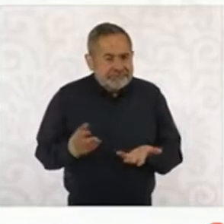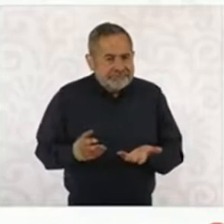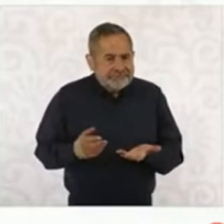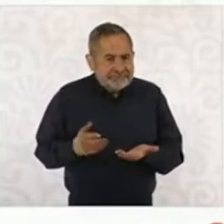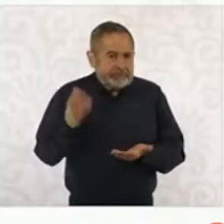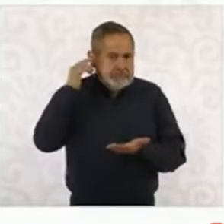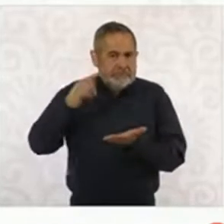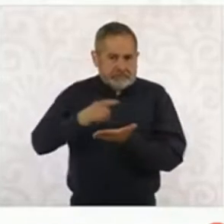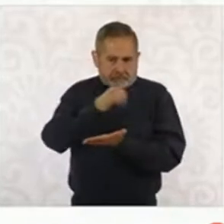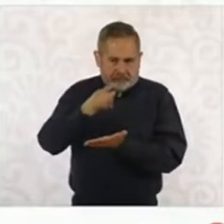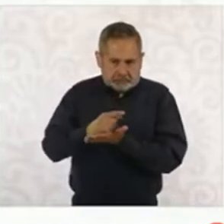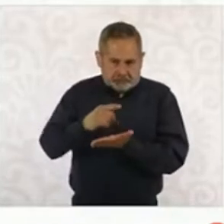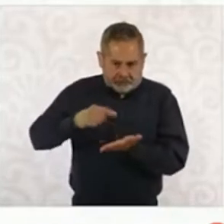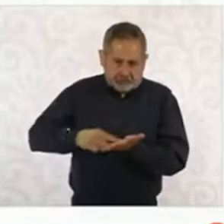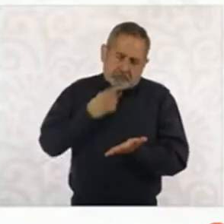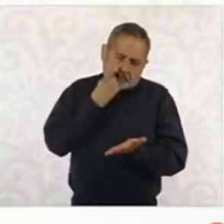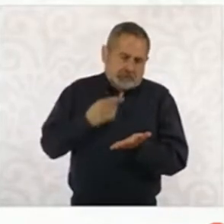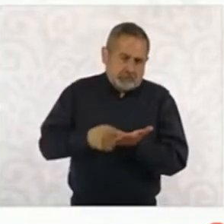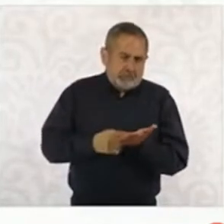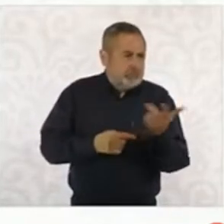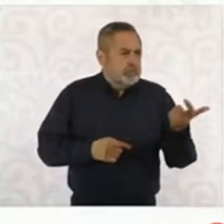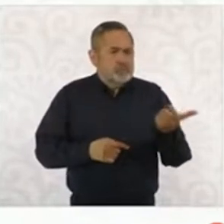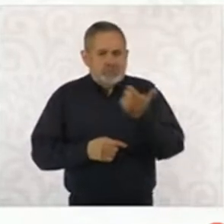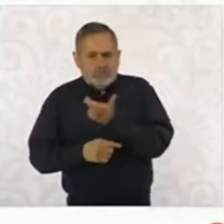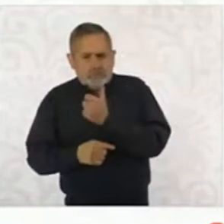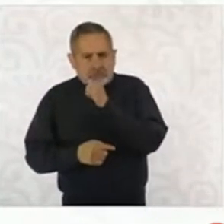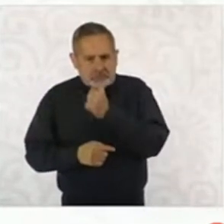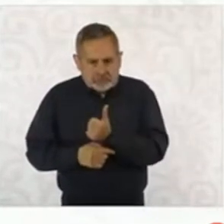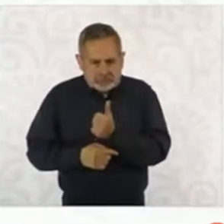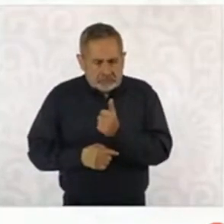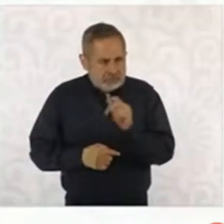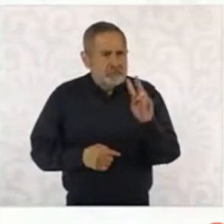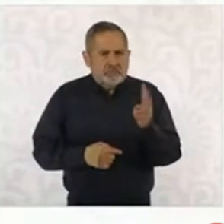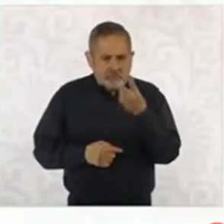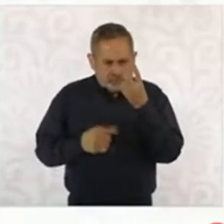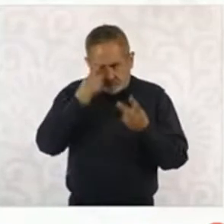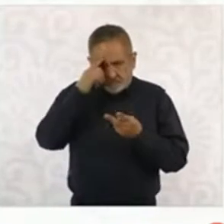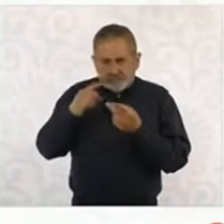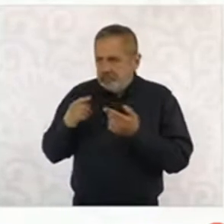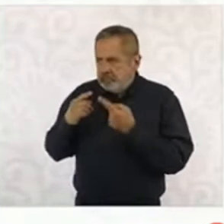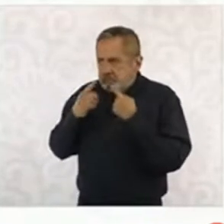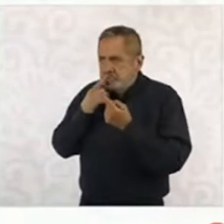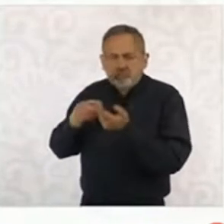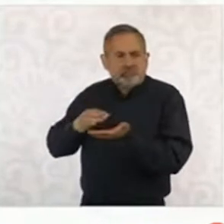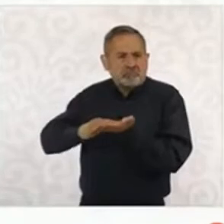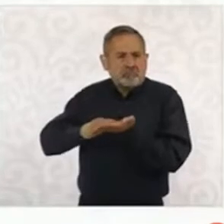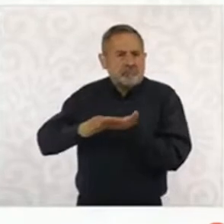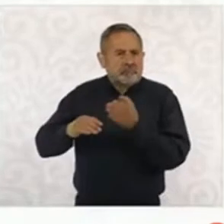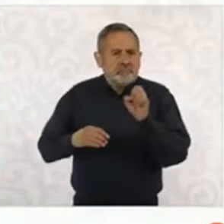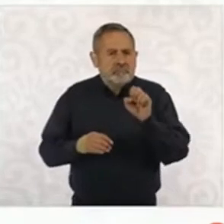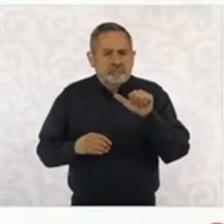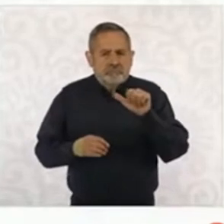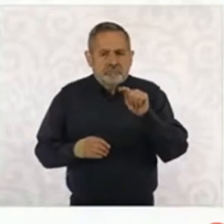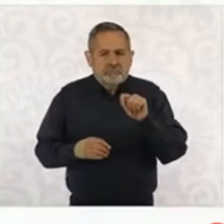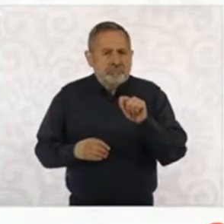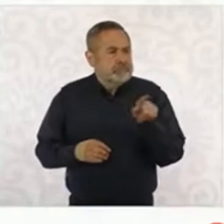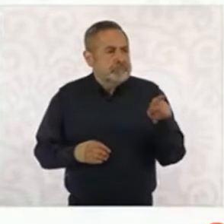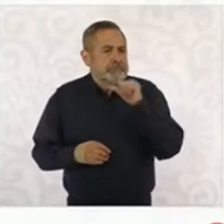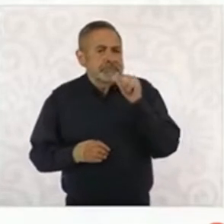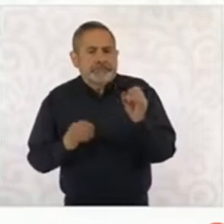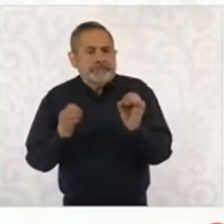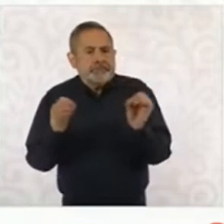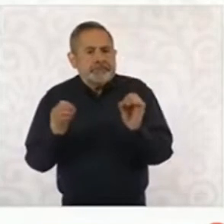la reforma, no regresa el dinero, no regresa a hacer las cuentas que debe de hacer con el SAT y hacer este corte de